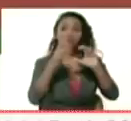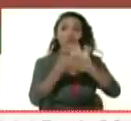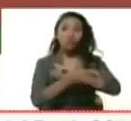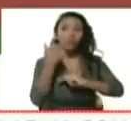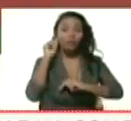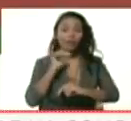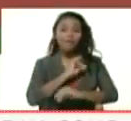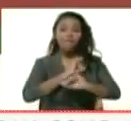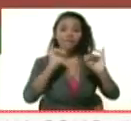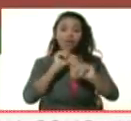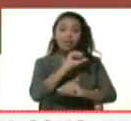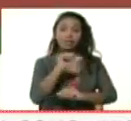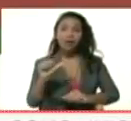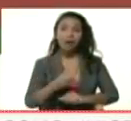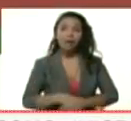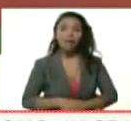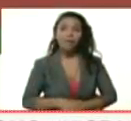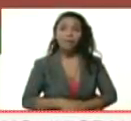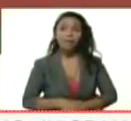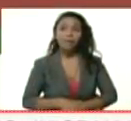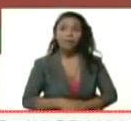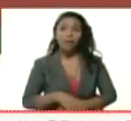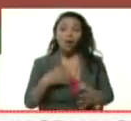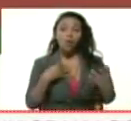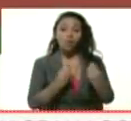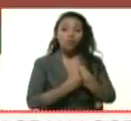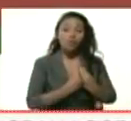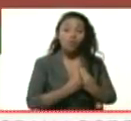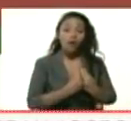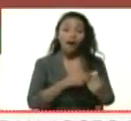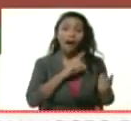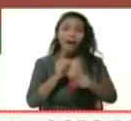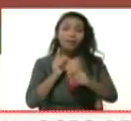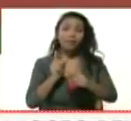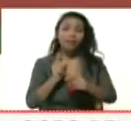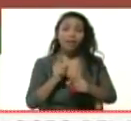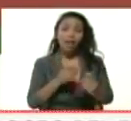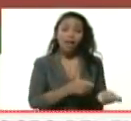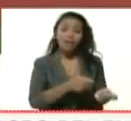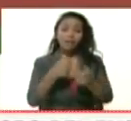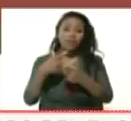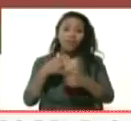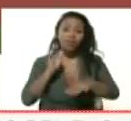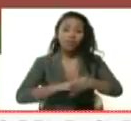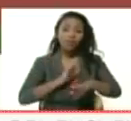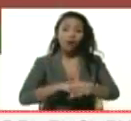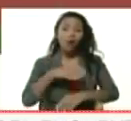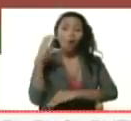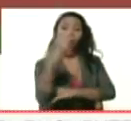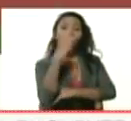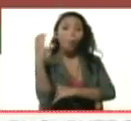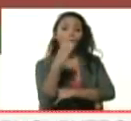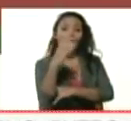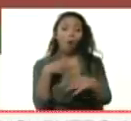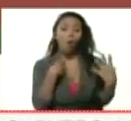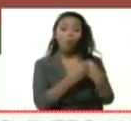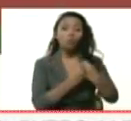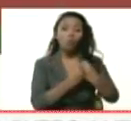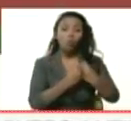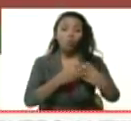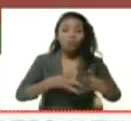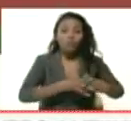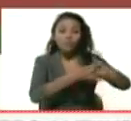semana también sobre los ejercicios militares conjuntos que está llevando a cabo Colombia conjuntamente con Estados